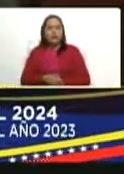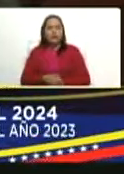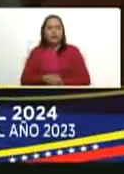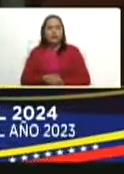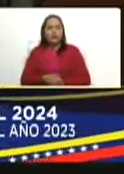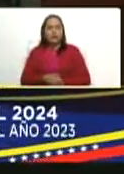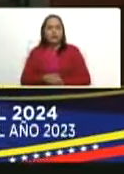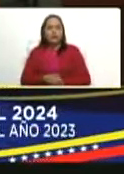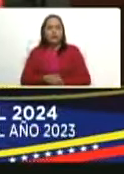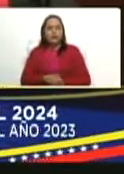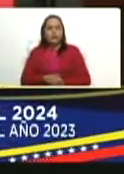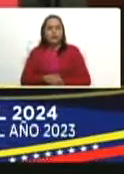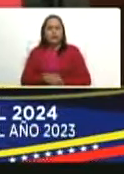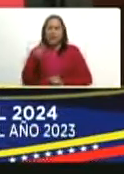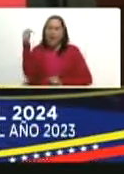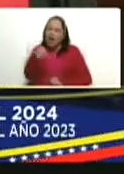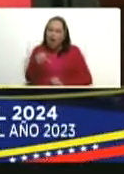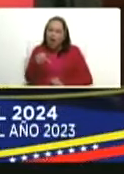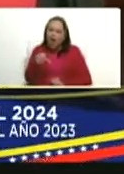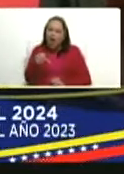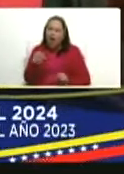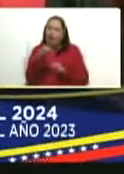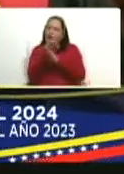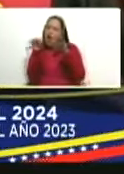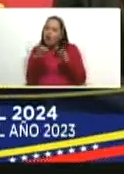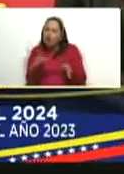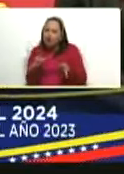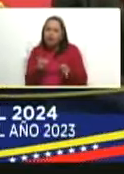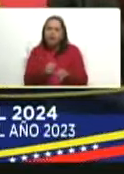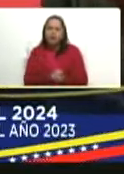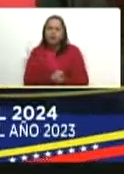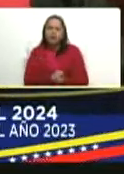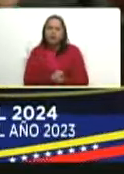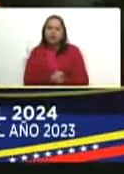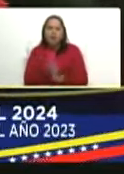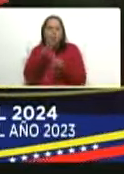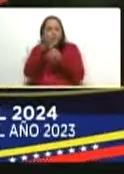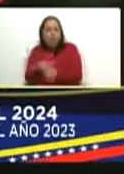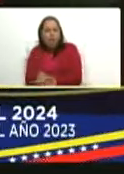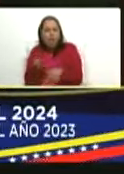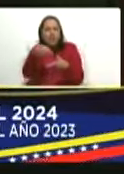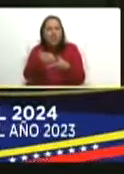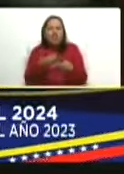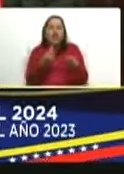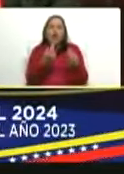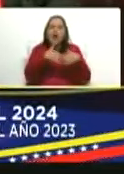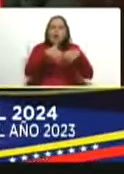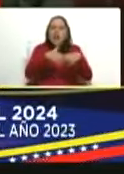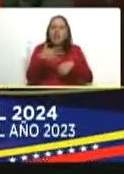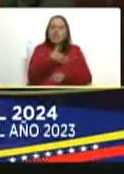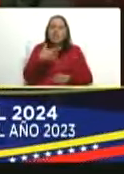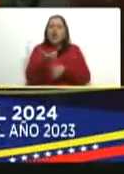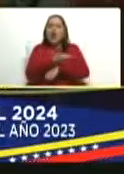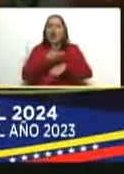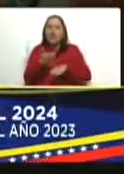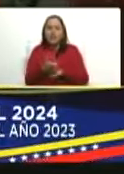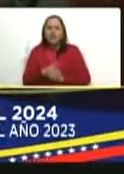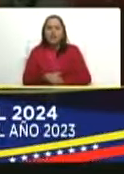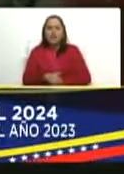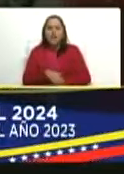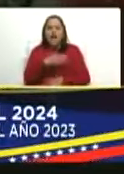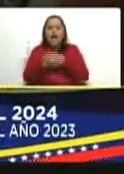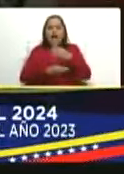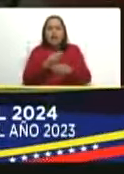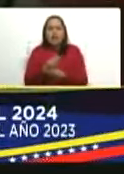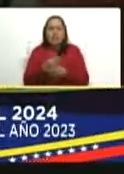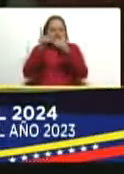Es esta la forma como el despotismo de mercado pretende gobernar y disciplinar también